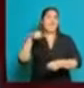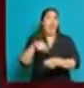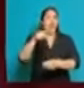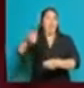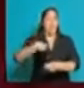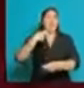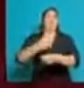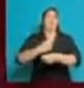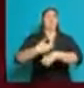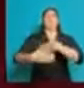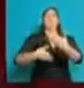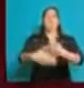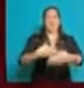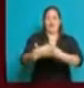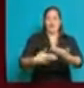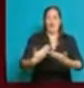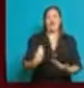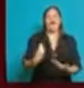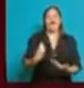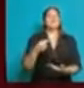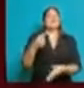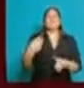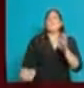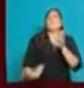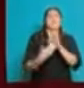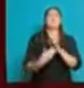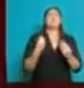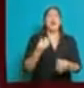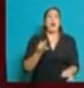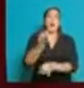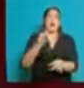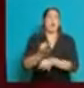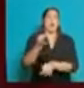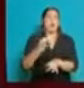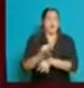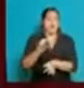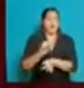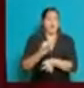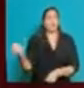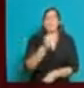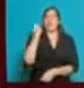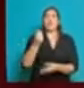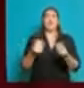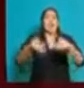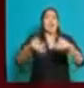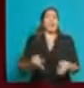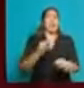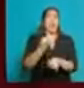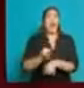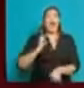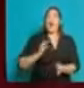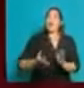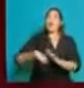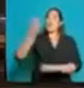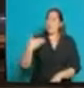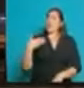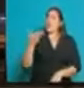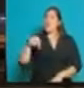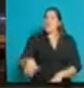basa en la calidad de la educación. El año pasado les pedí, e